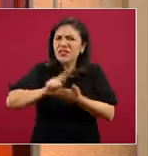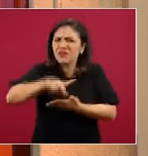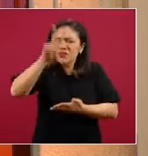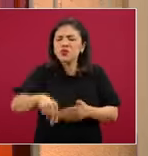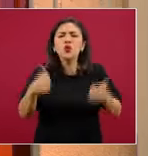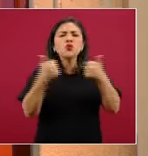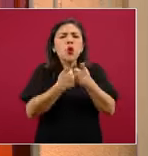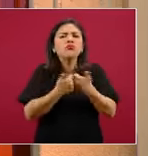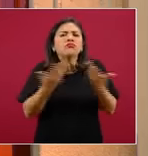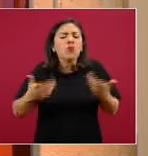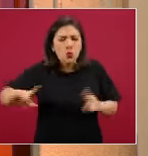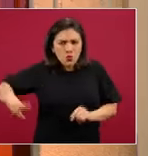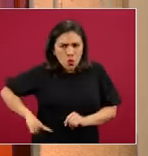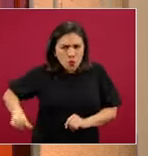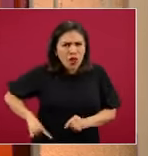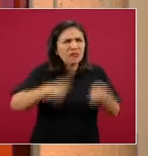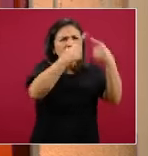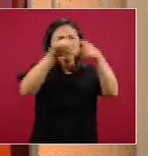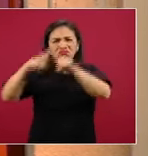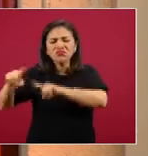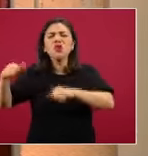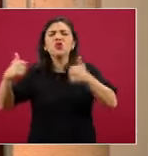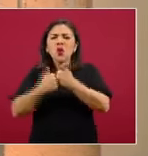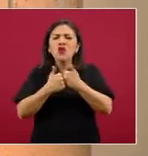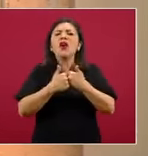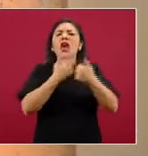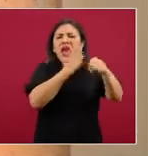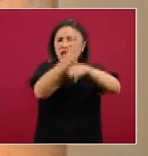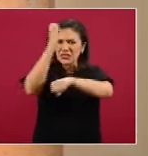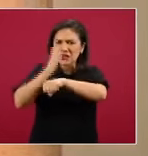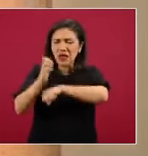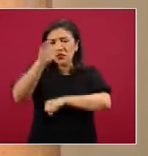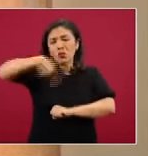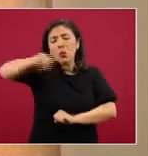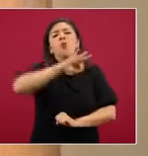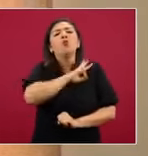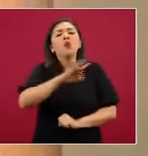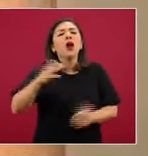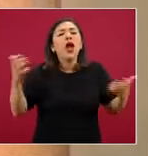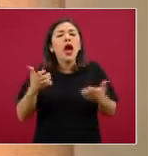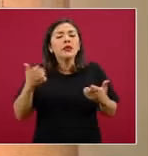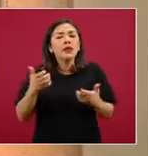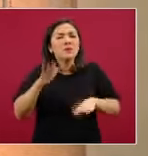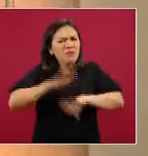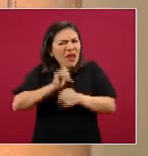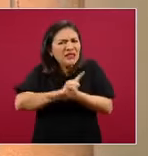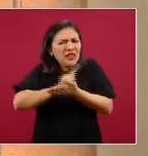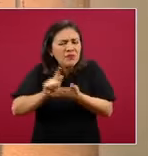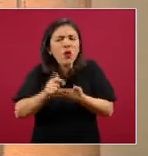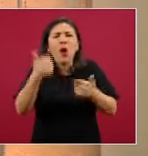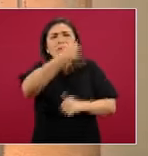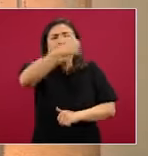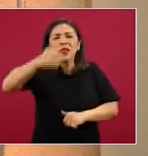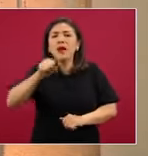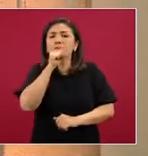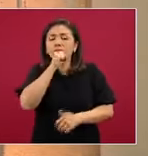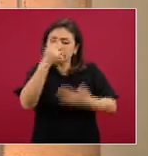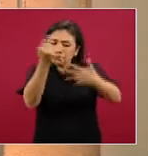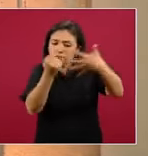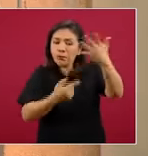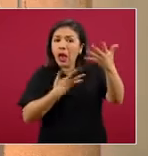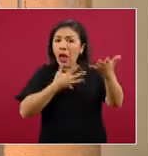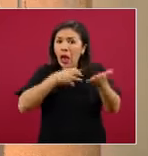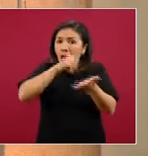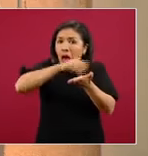con los gobiernos, con las entidades federativas, que nos permite de manera transparente con cada uno de los indicadores